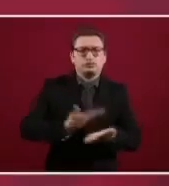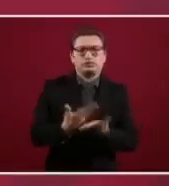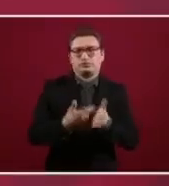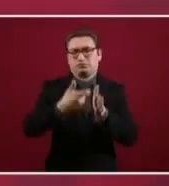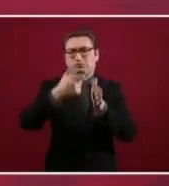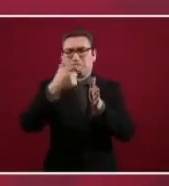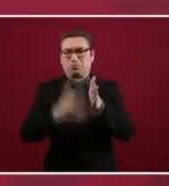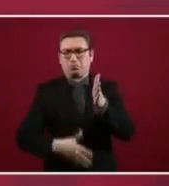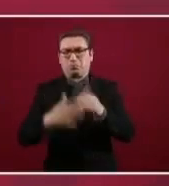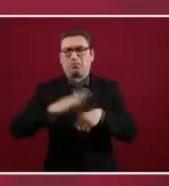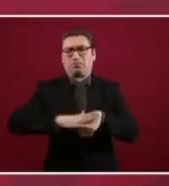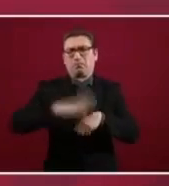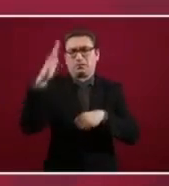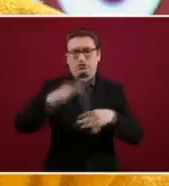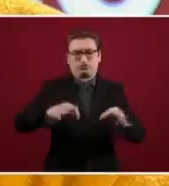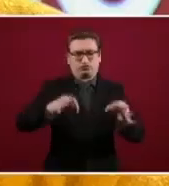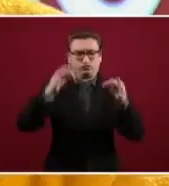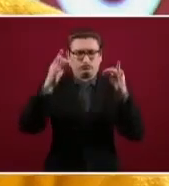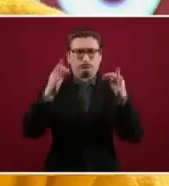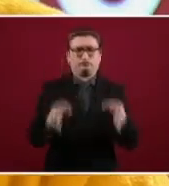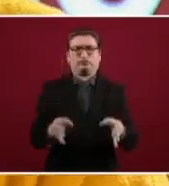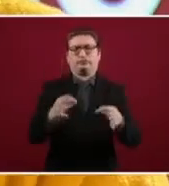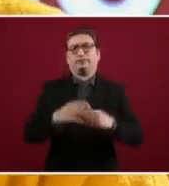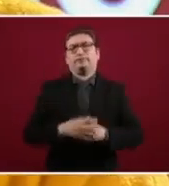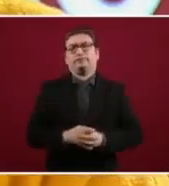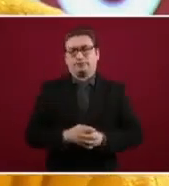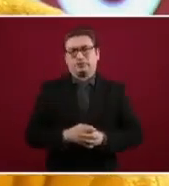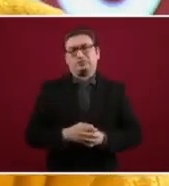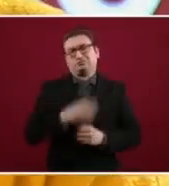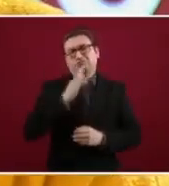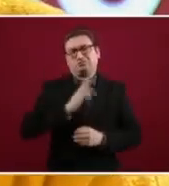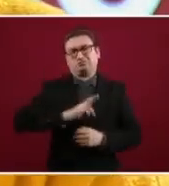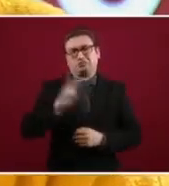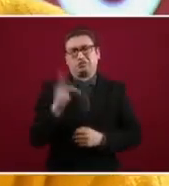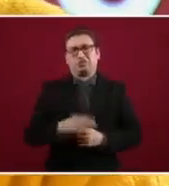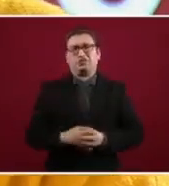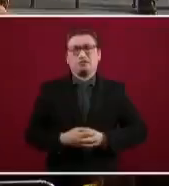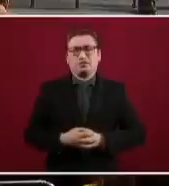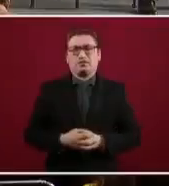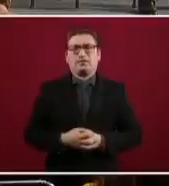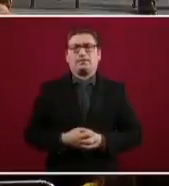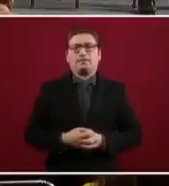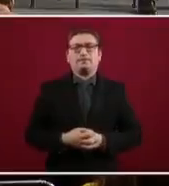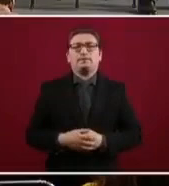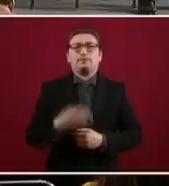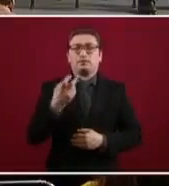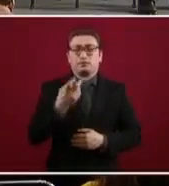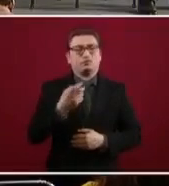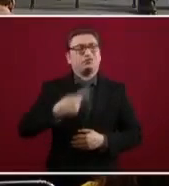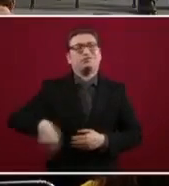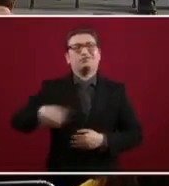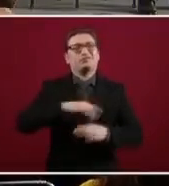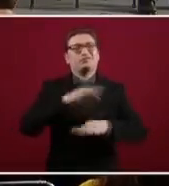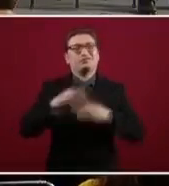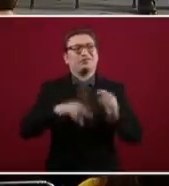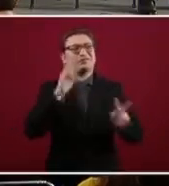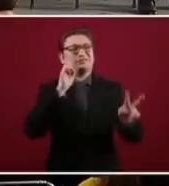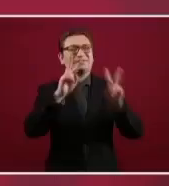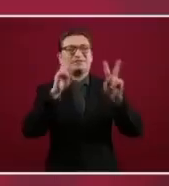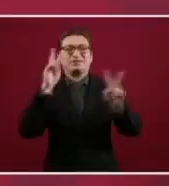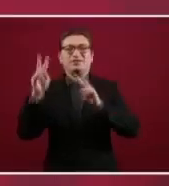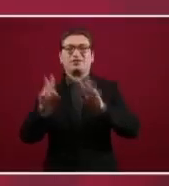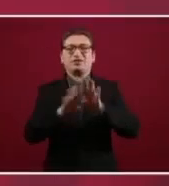baratos de mejor calidad y en mejores condiciones todos hemos visto las imágenes